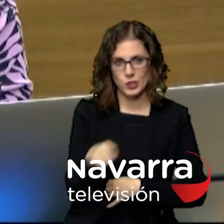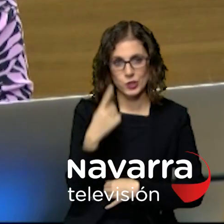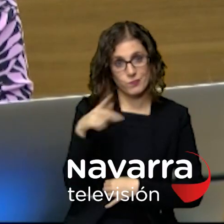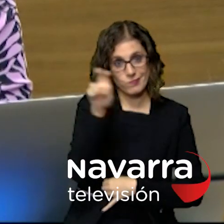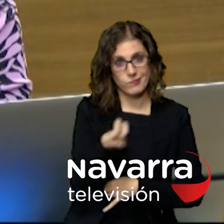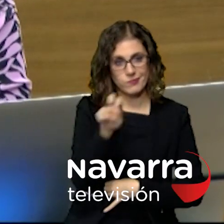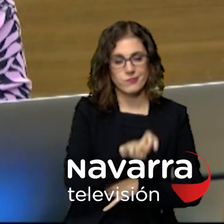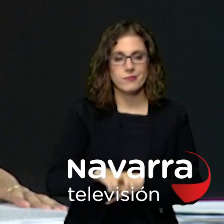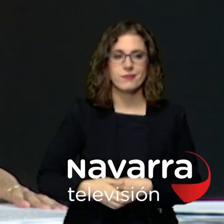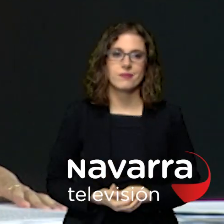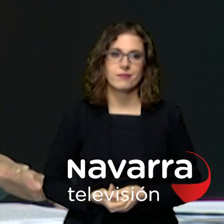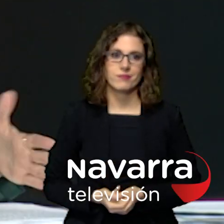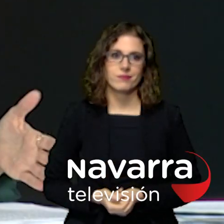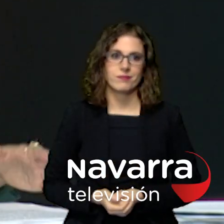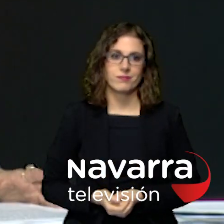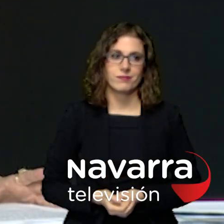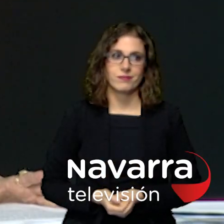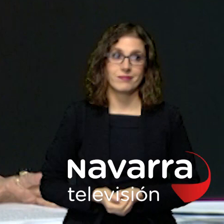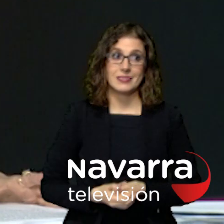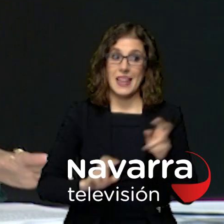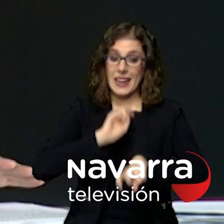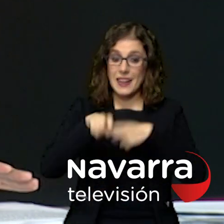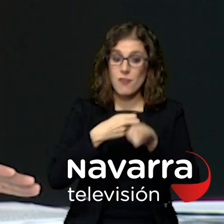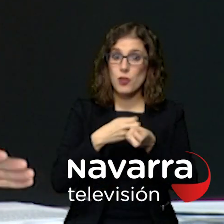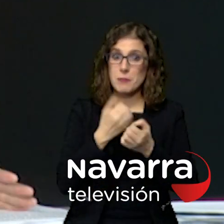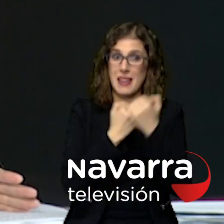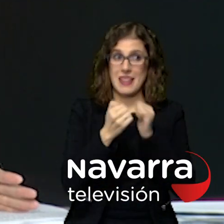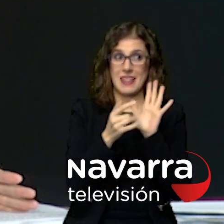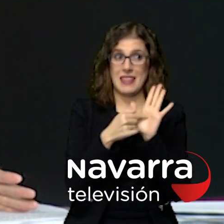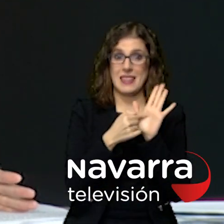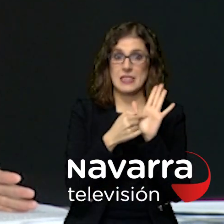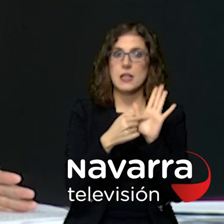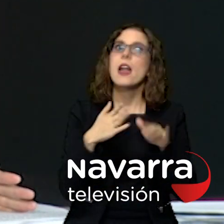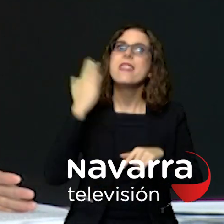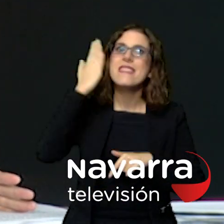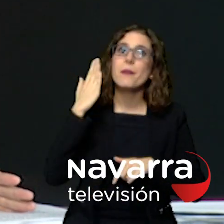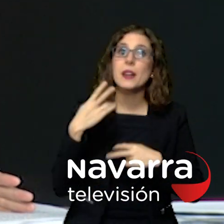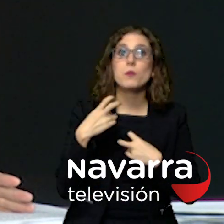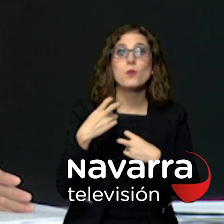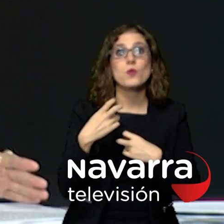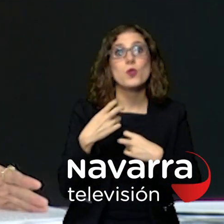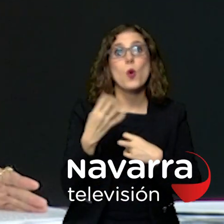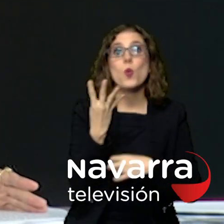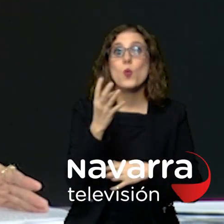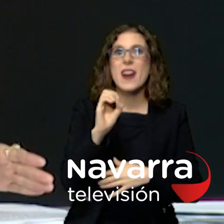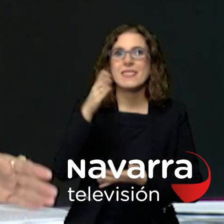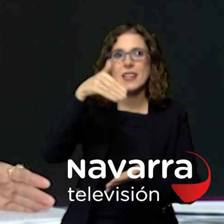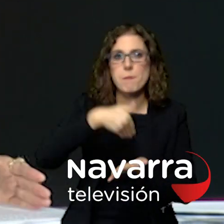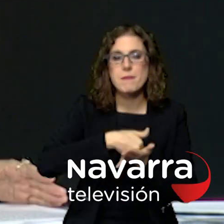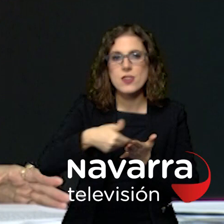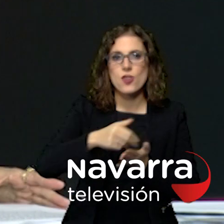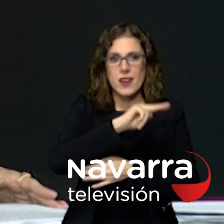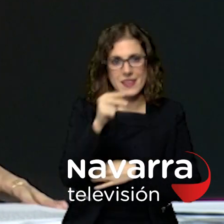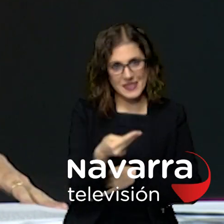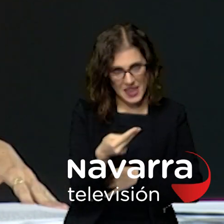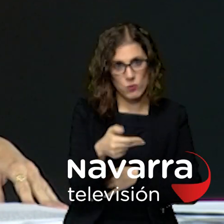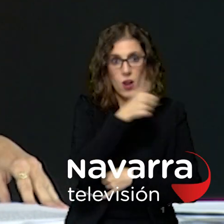algunos partidos que... Una reforma fiscal que supone para las arcas forales 40 millones de euros, 5 en patrimonio, 29 en